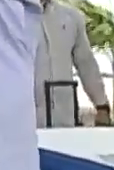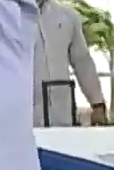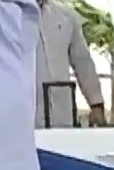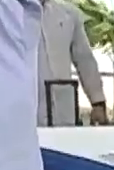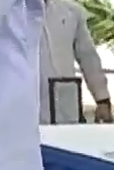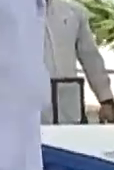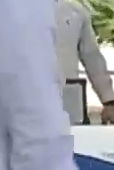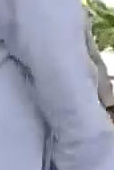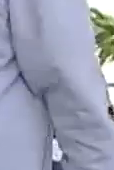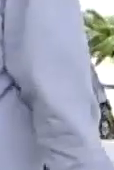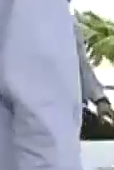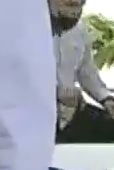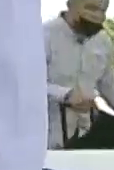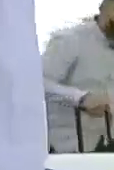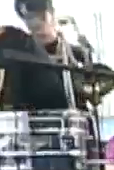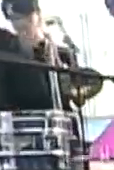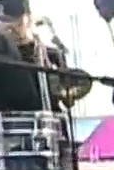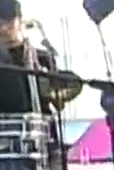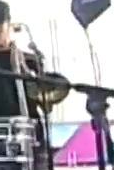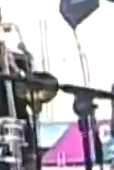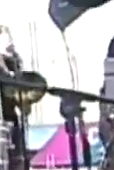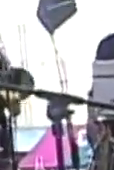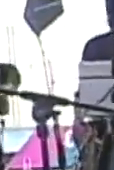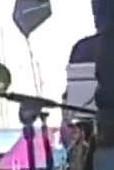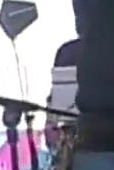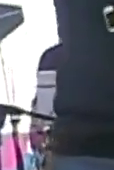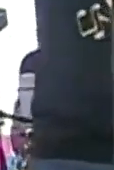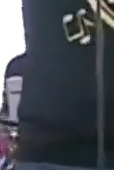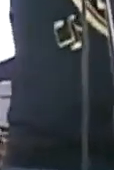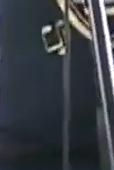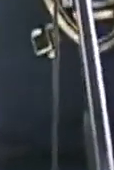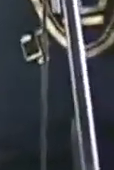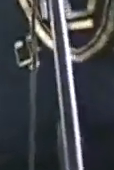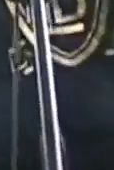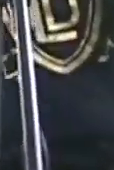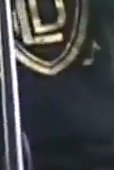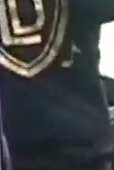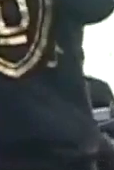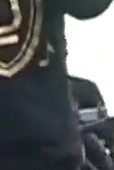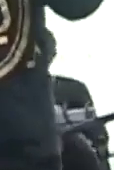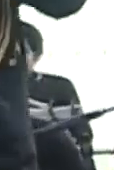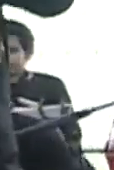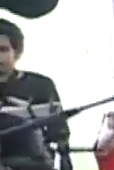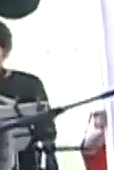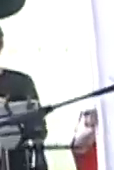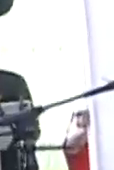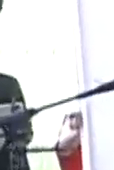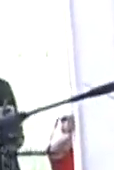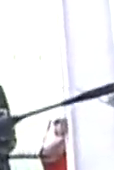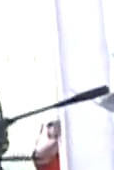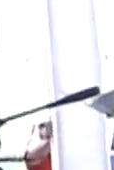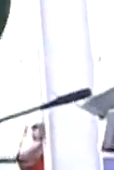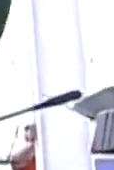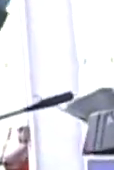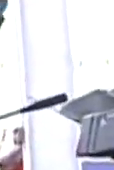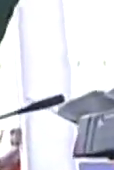Bravo yo, yo que sé lo que es la rumba, el cencerro y el bombo.